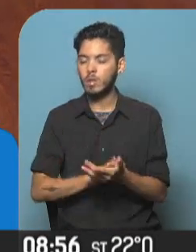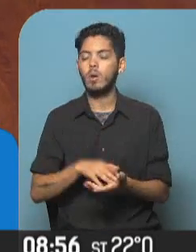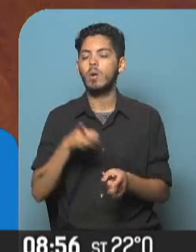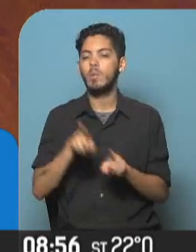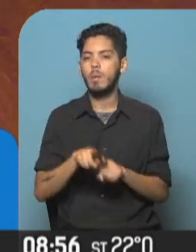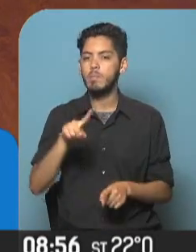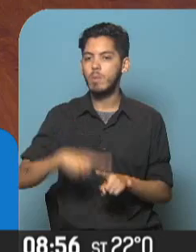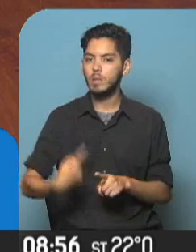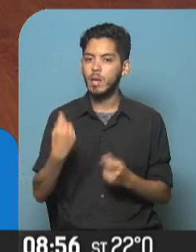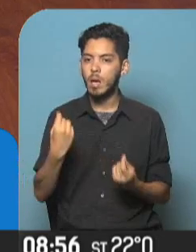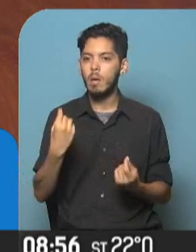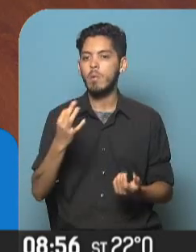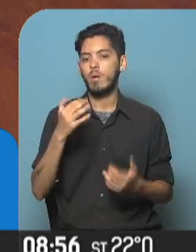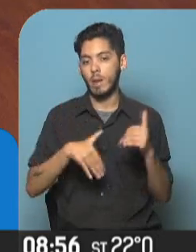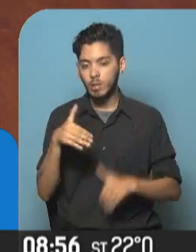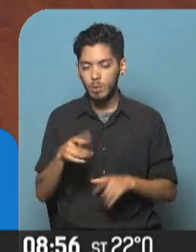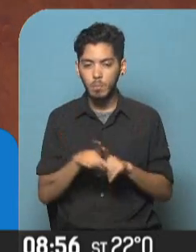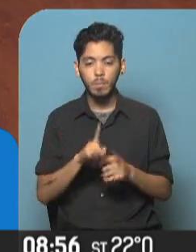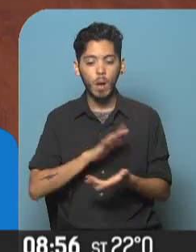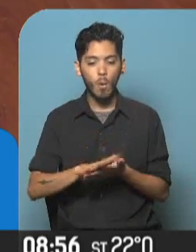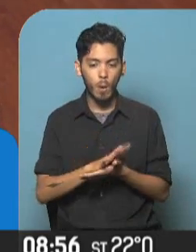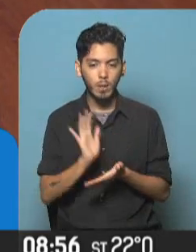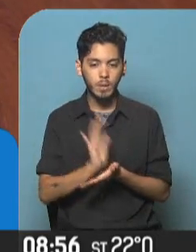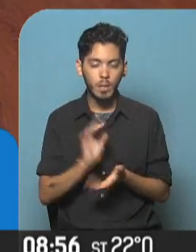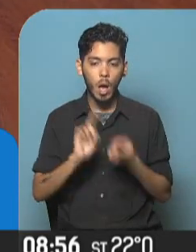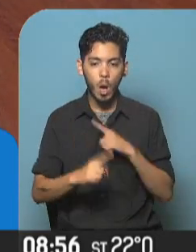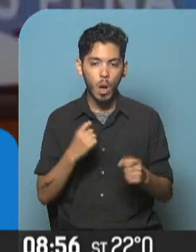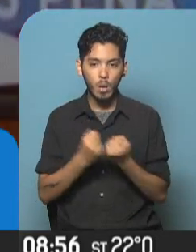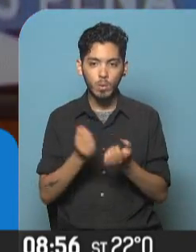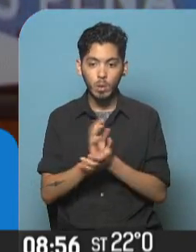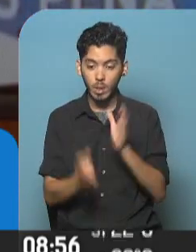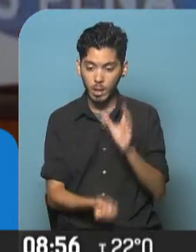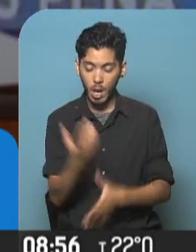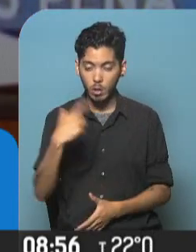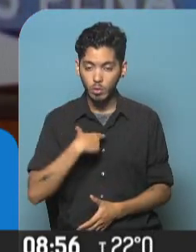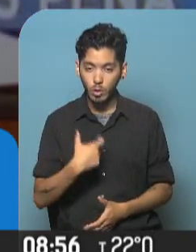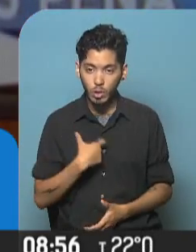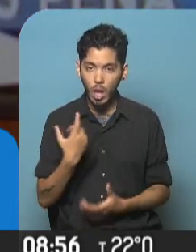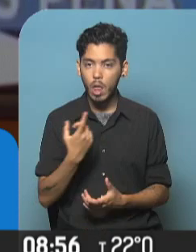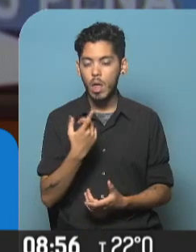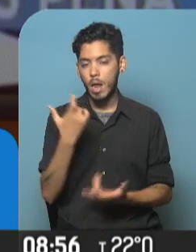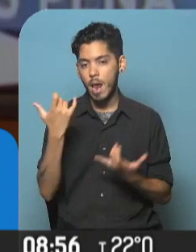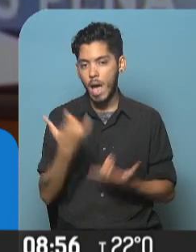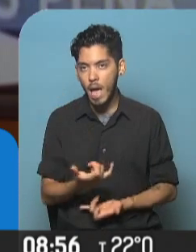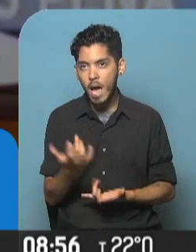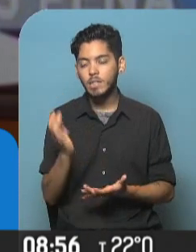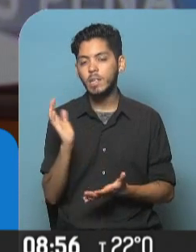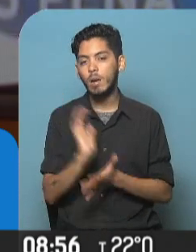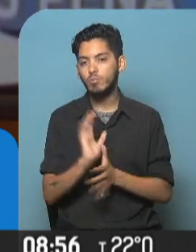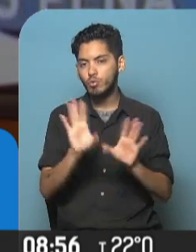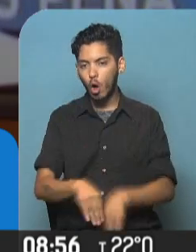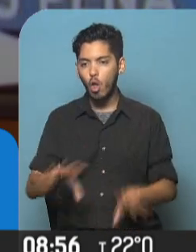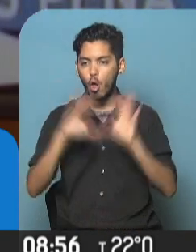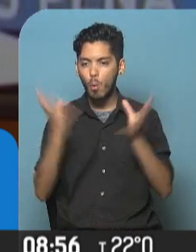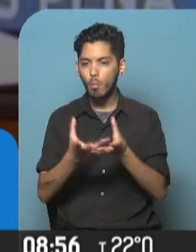desarrollo debiera hacerle el acuerdo de base de la sociedad argentina no construir una sociedad donde esté todo todo el mundo adentro